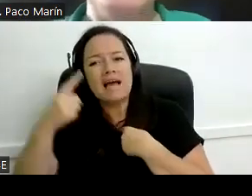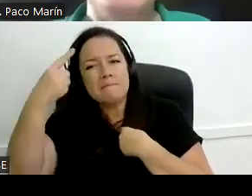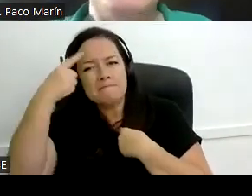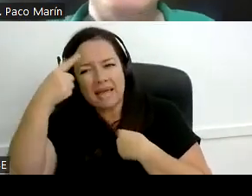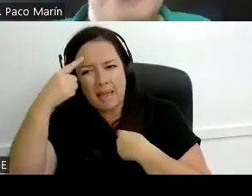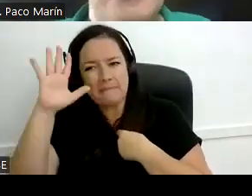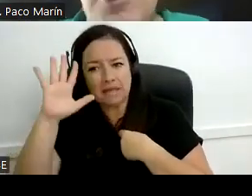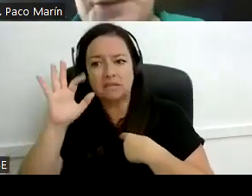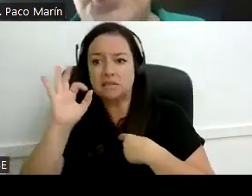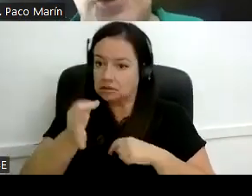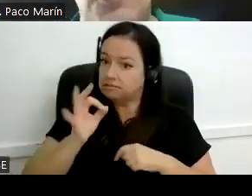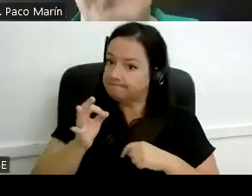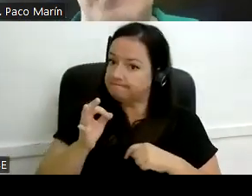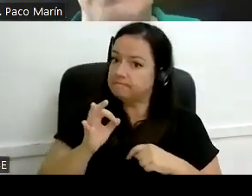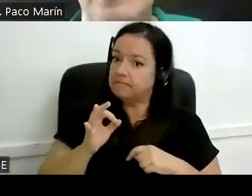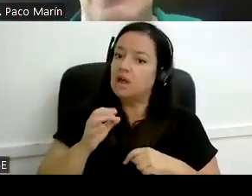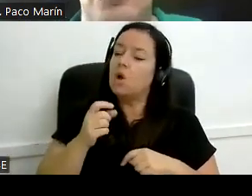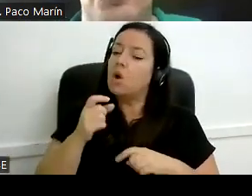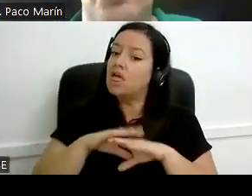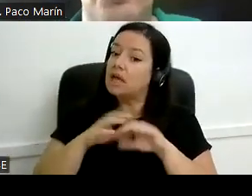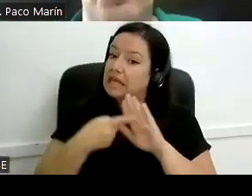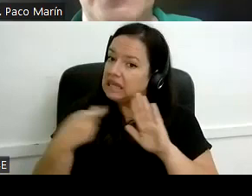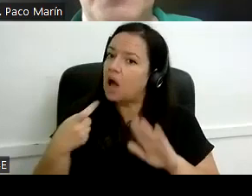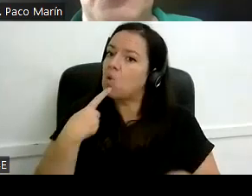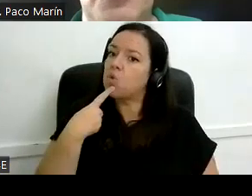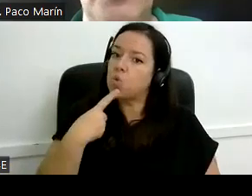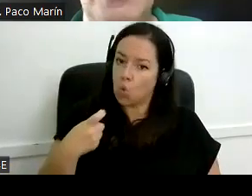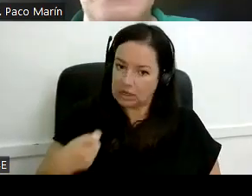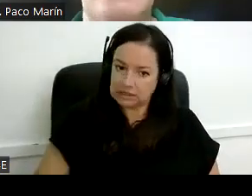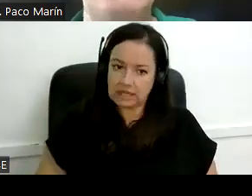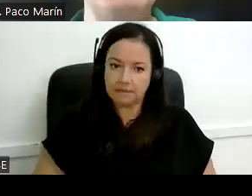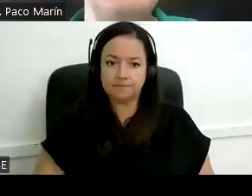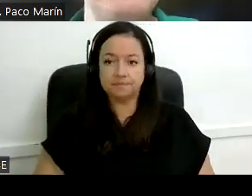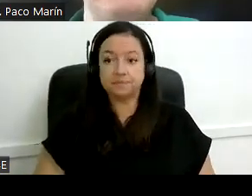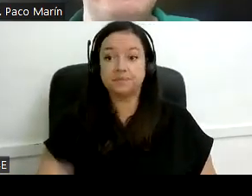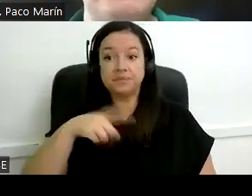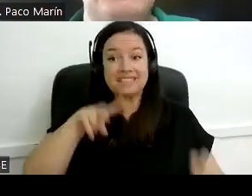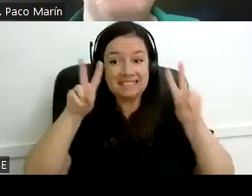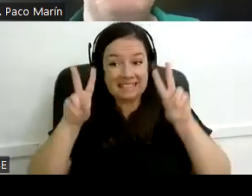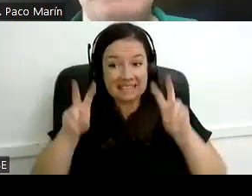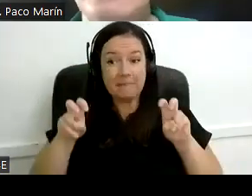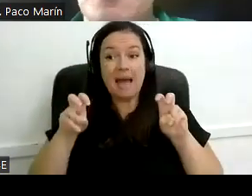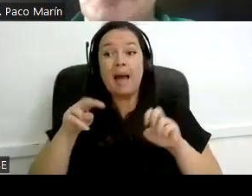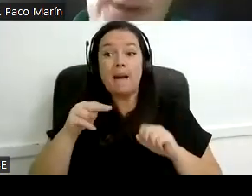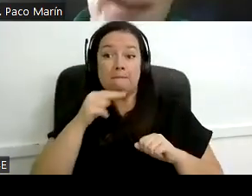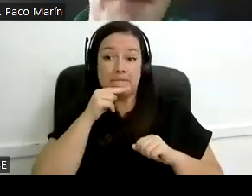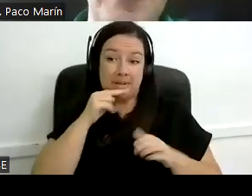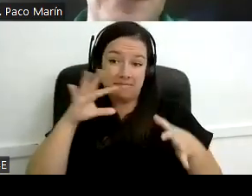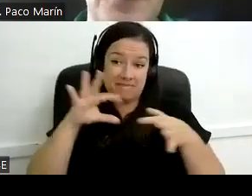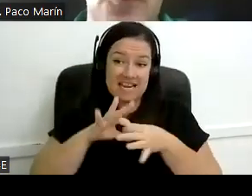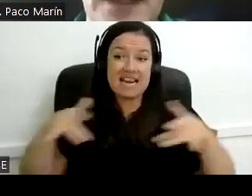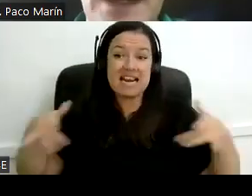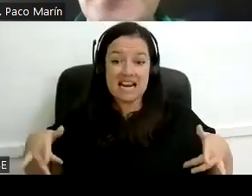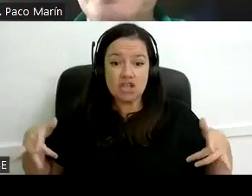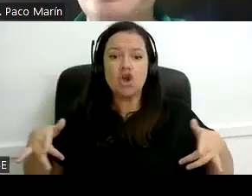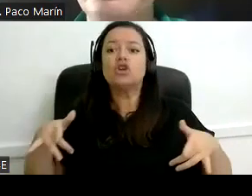adicción y lo cierto es que nos cuesta retirar los antidepresivos. A nivel de riñones y de vía urinaria puede haber